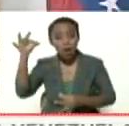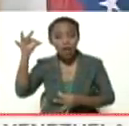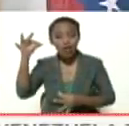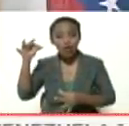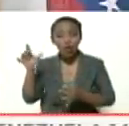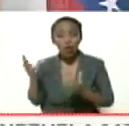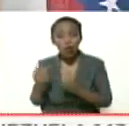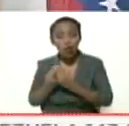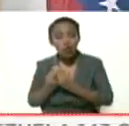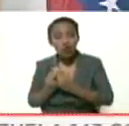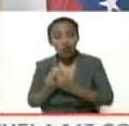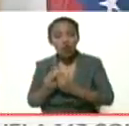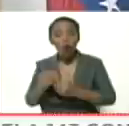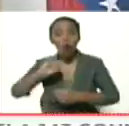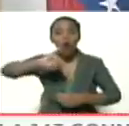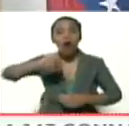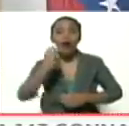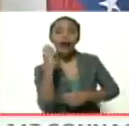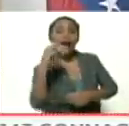combinado con miel.